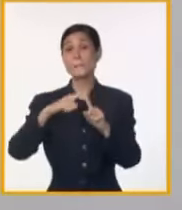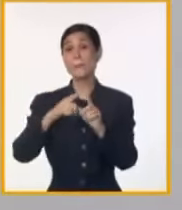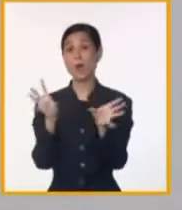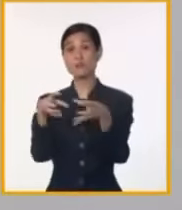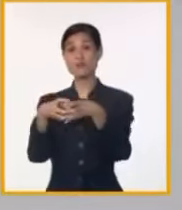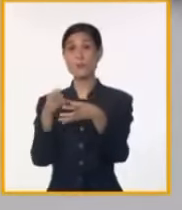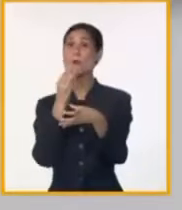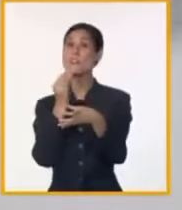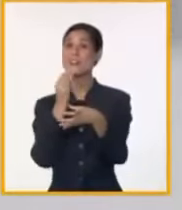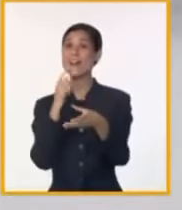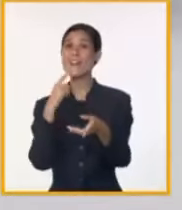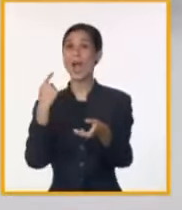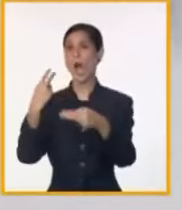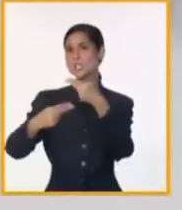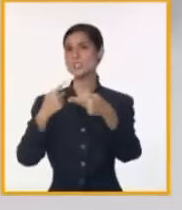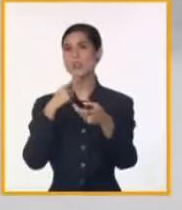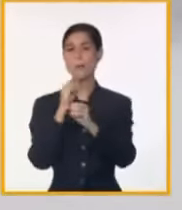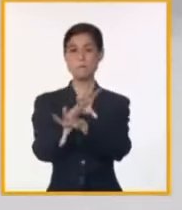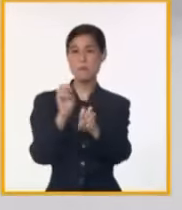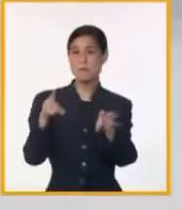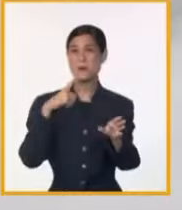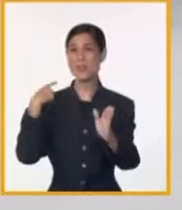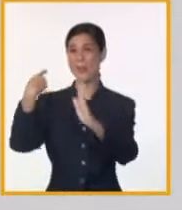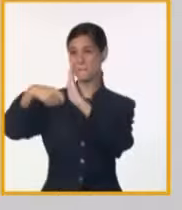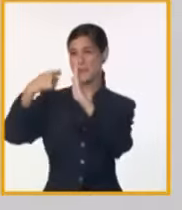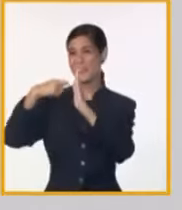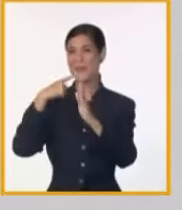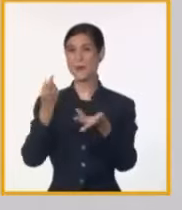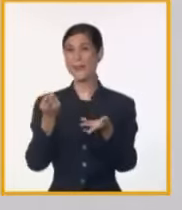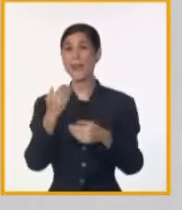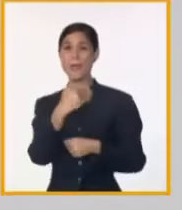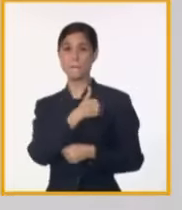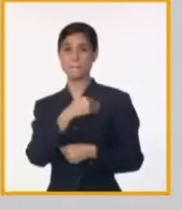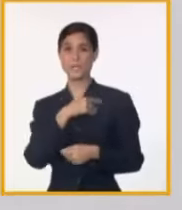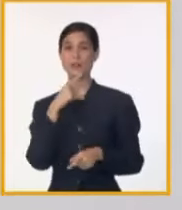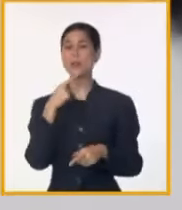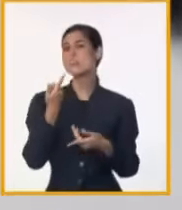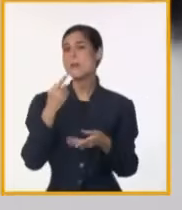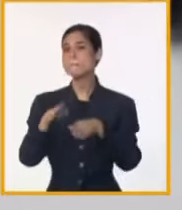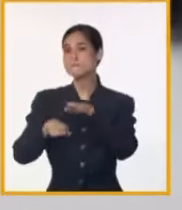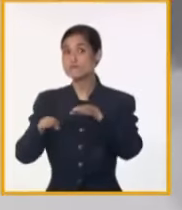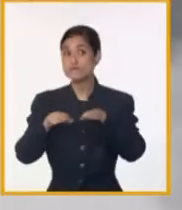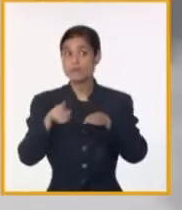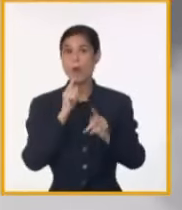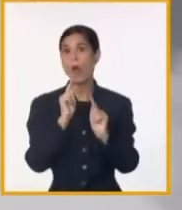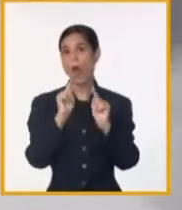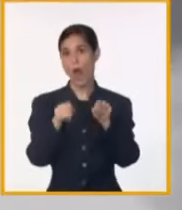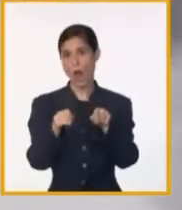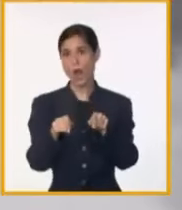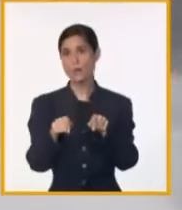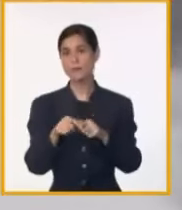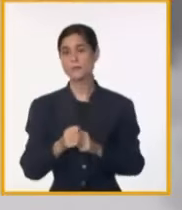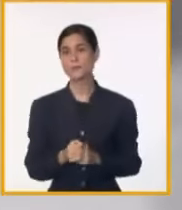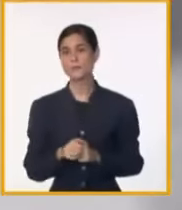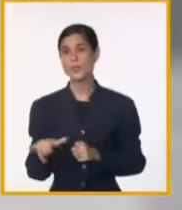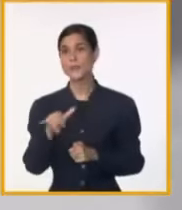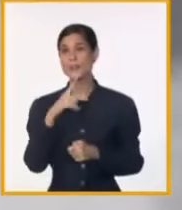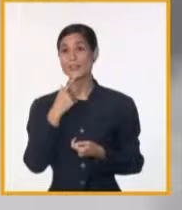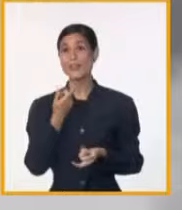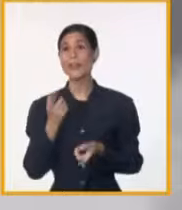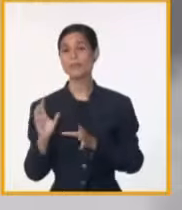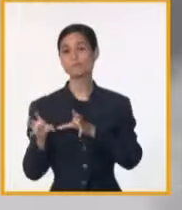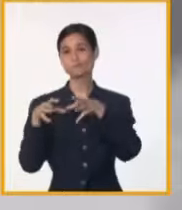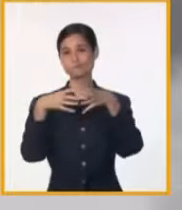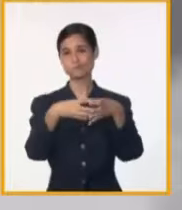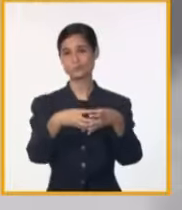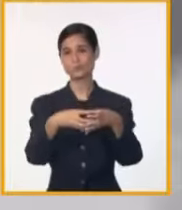publicaron videos de soldados preparándose para desplegarse en la zona Ya son tres las divisiones enviadas al frente